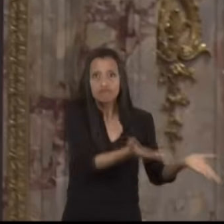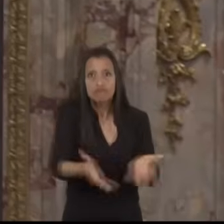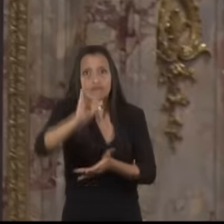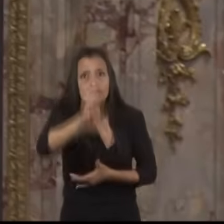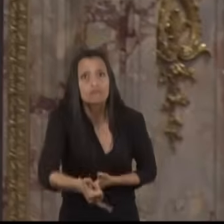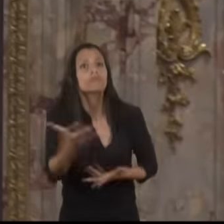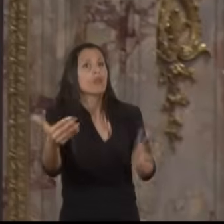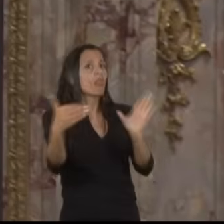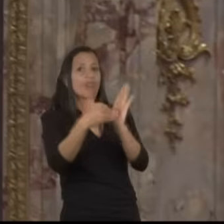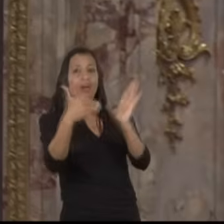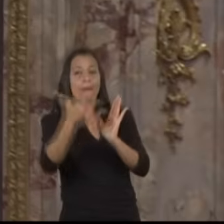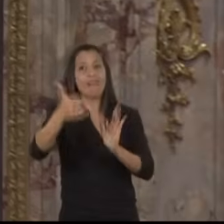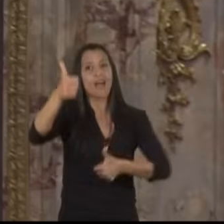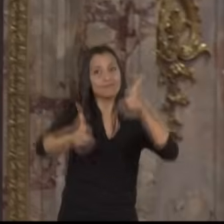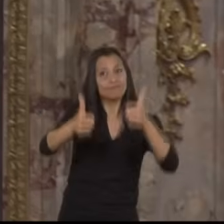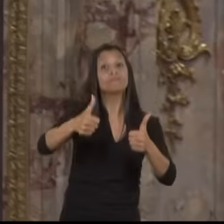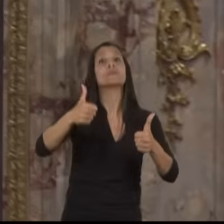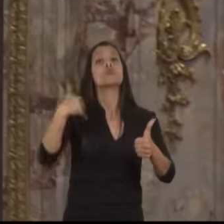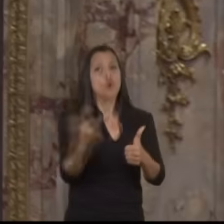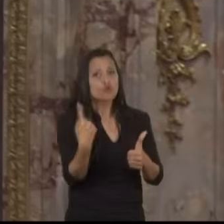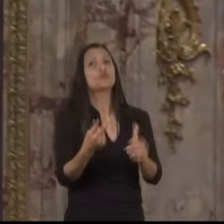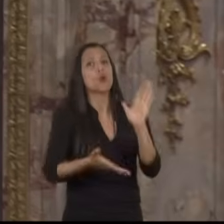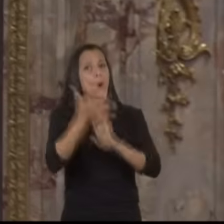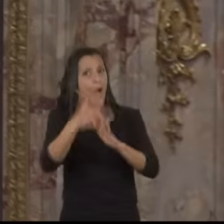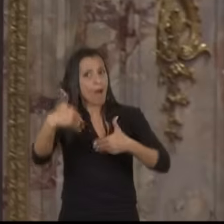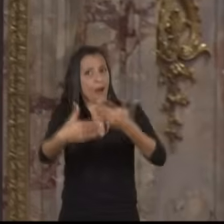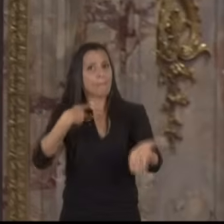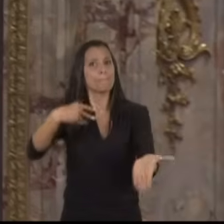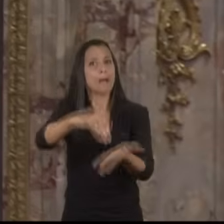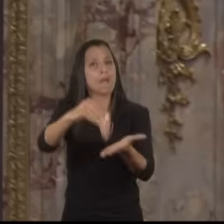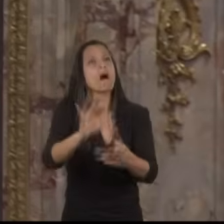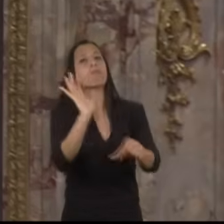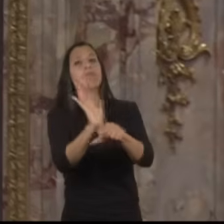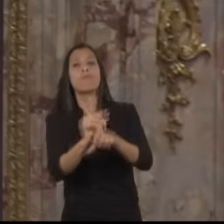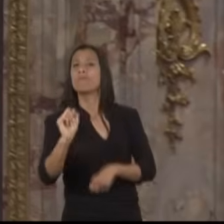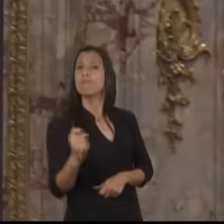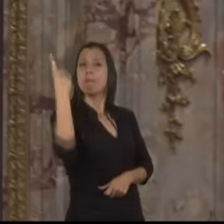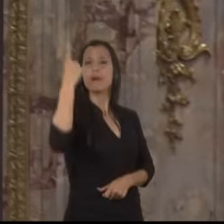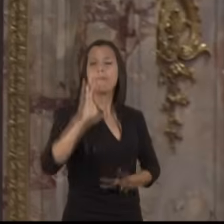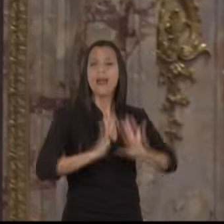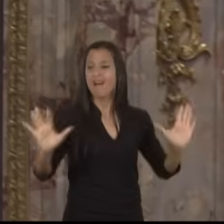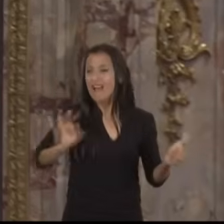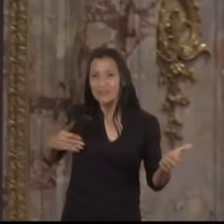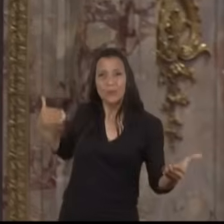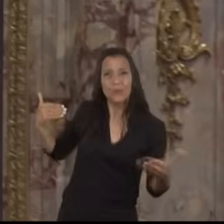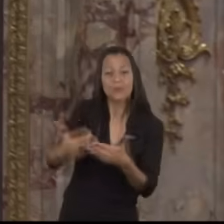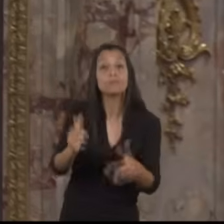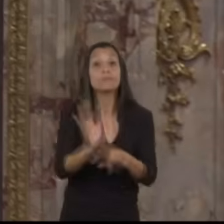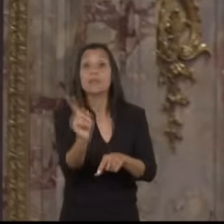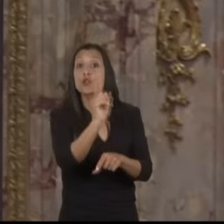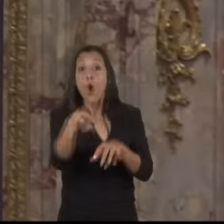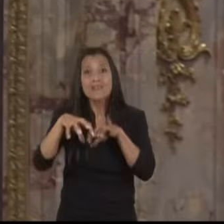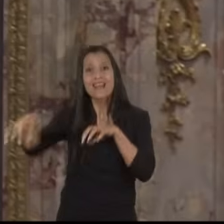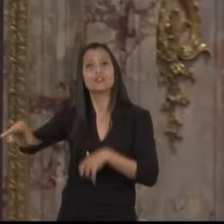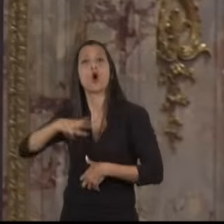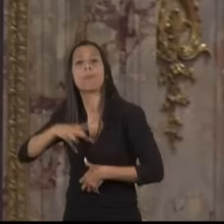las grandes concesiones que vamos a llevar adelante. Es decir, por primera vez en décadas, en vez de que el sector